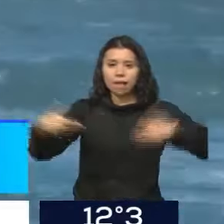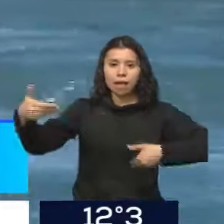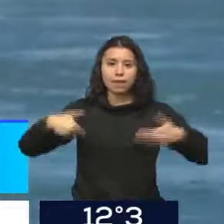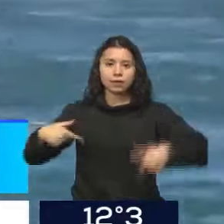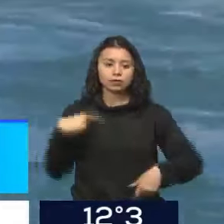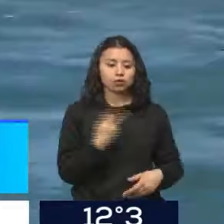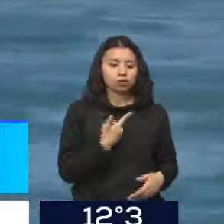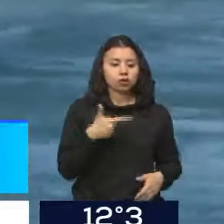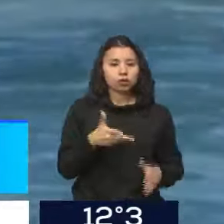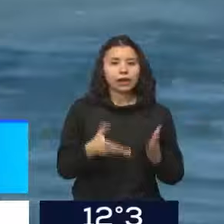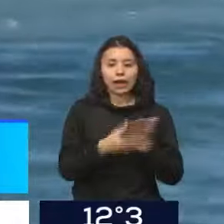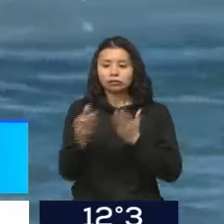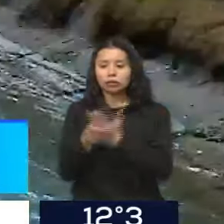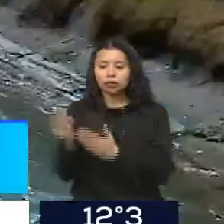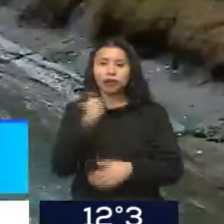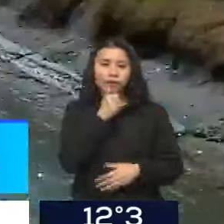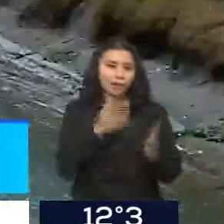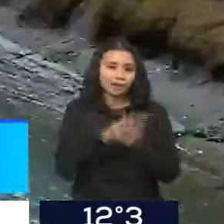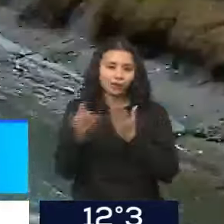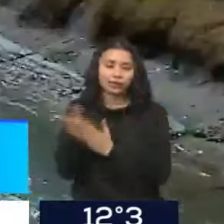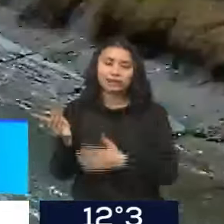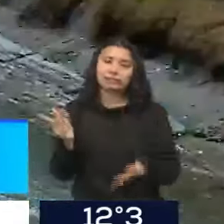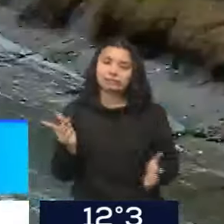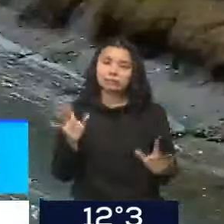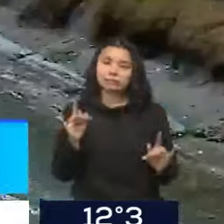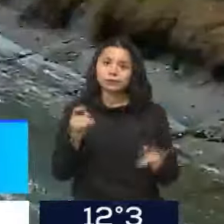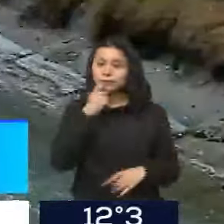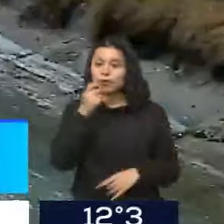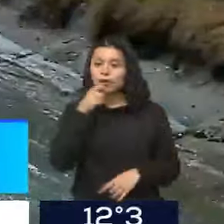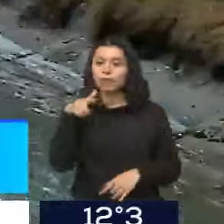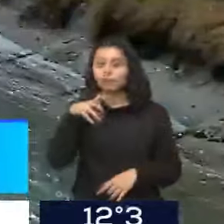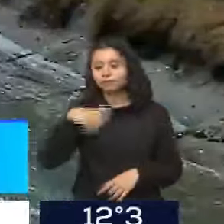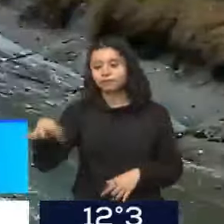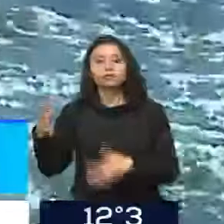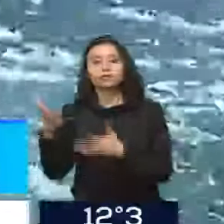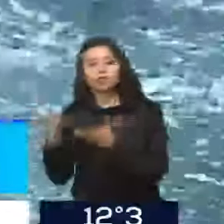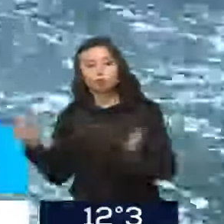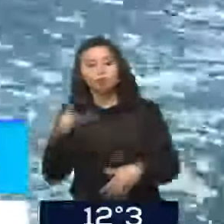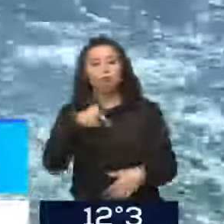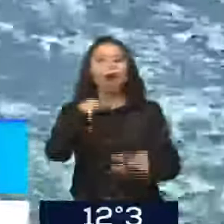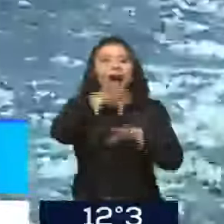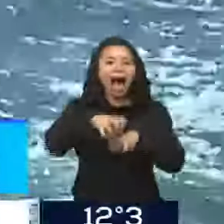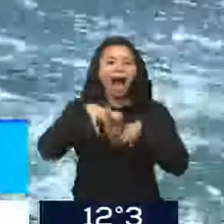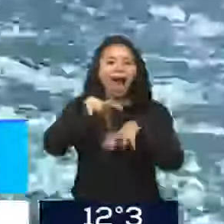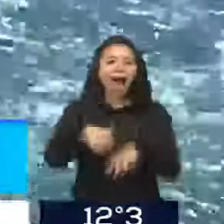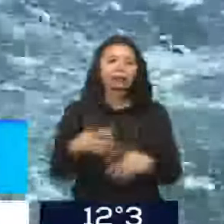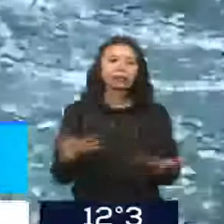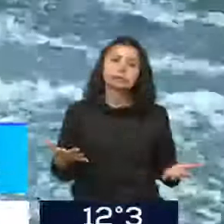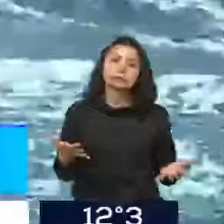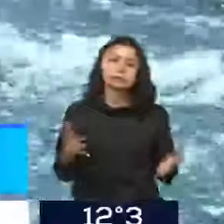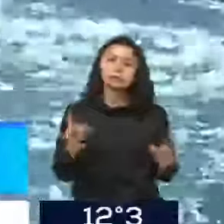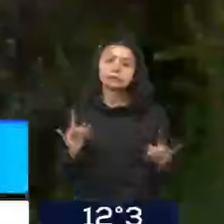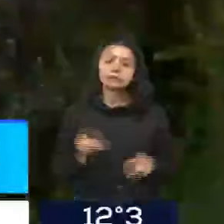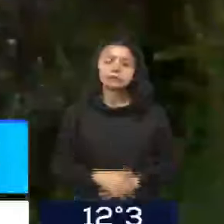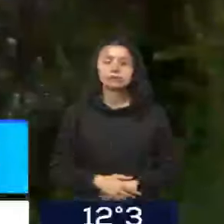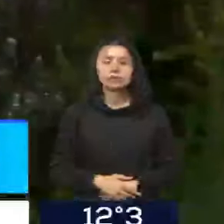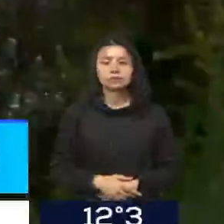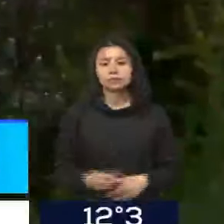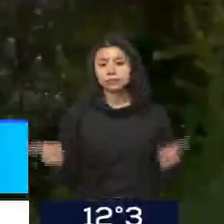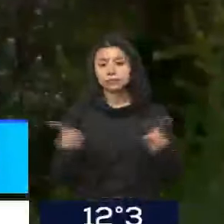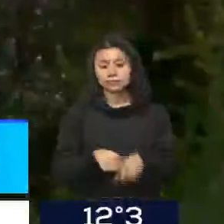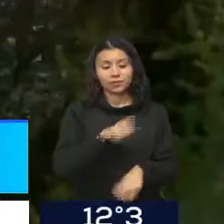tenemos, como son el arbolado público, los cultivos, fundamentalmente el agro. A pesar de estas proyecciones positivas, el río Mendoza enfrenta